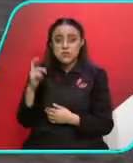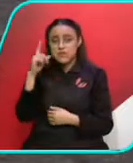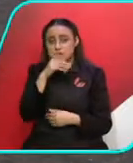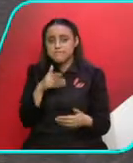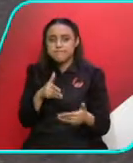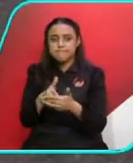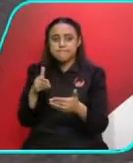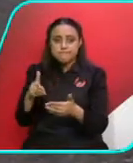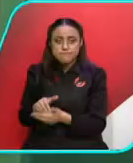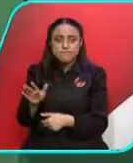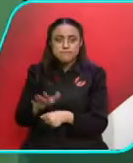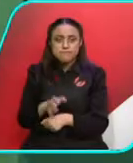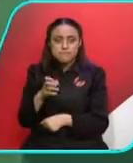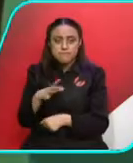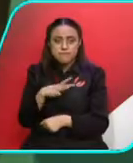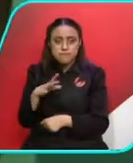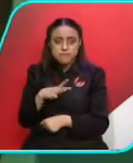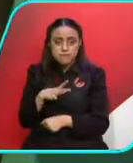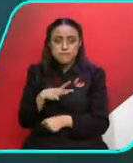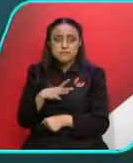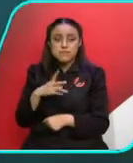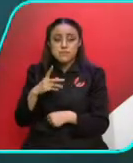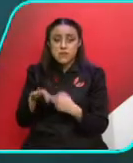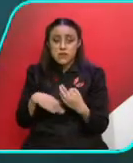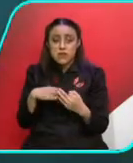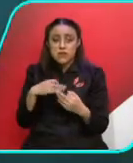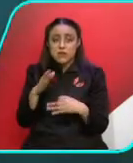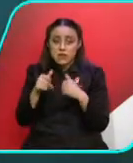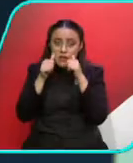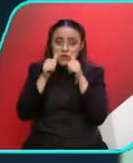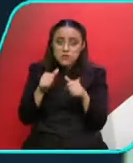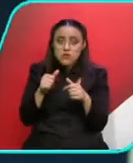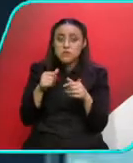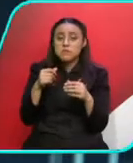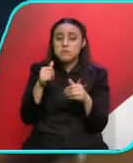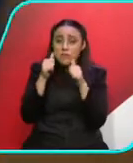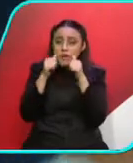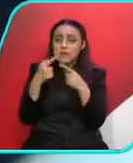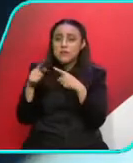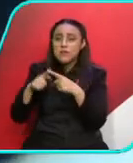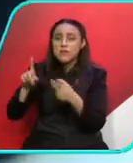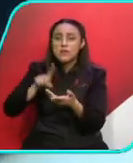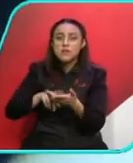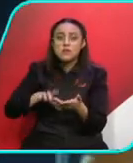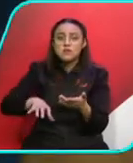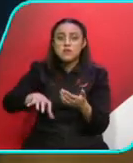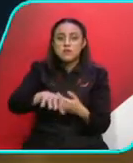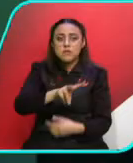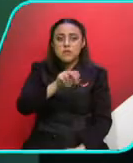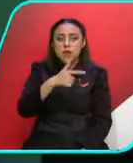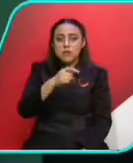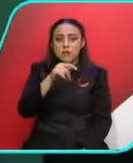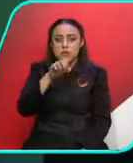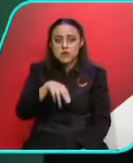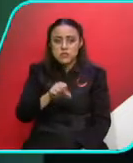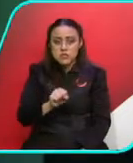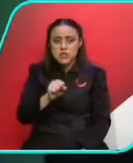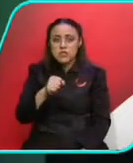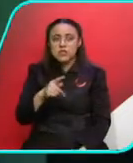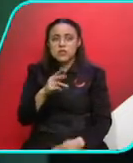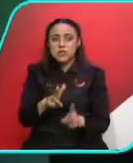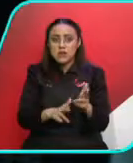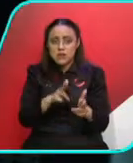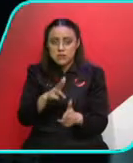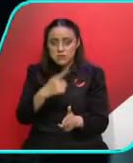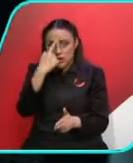Lo singular de esta clínica ambulante es que las consultas y la atención médica se realizan en vagones de tren. Una de las características principales para